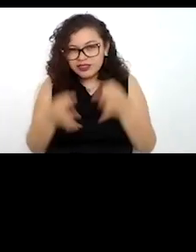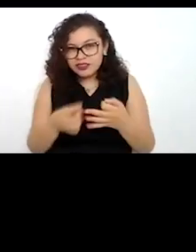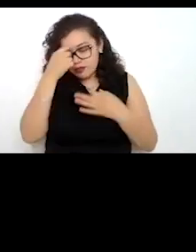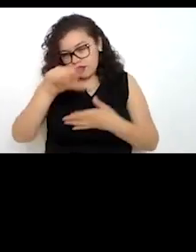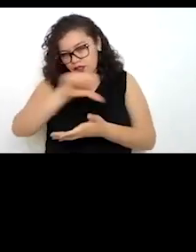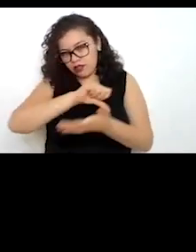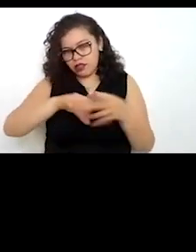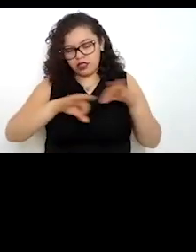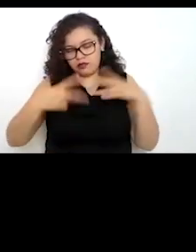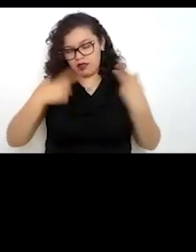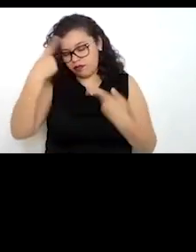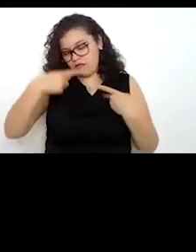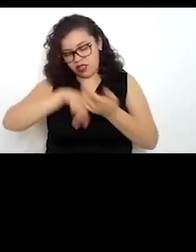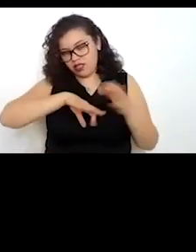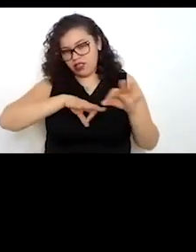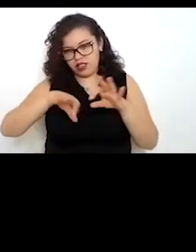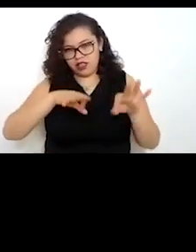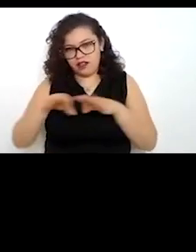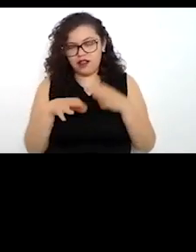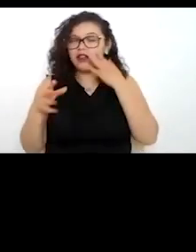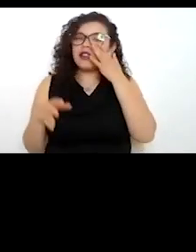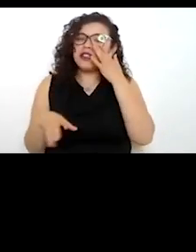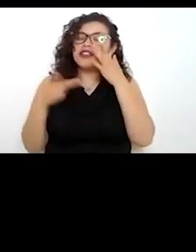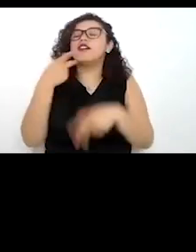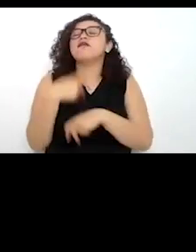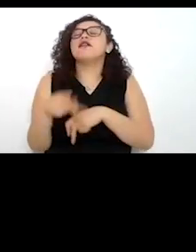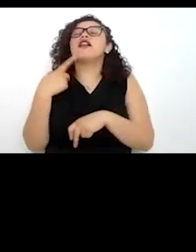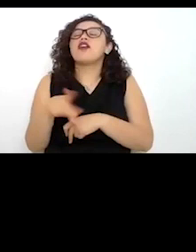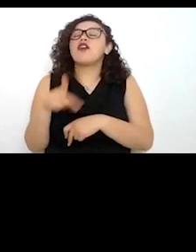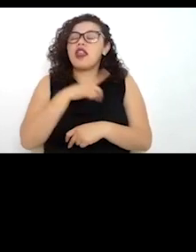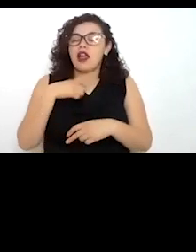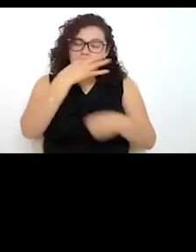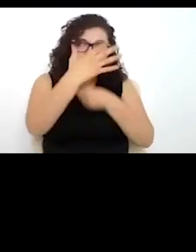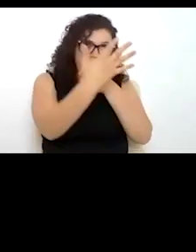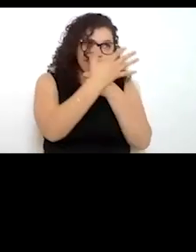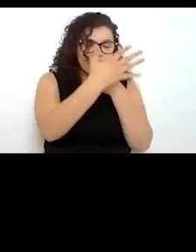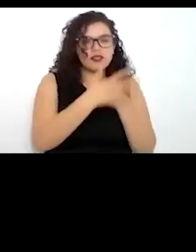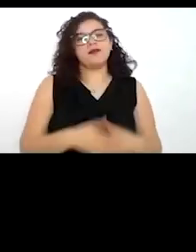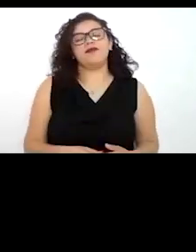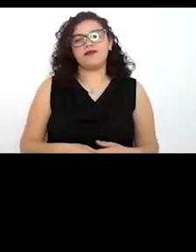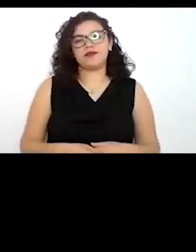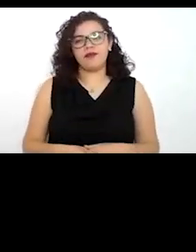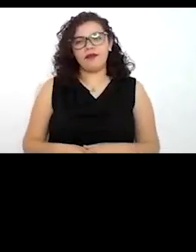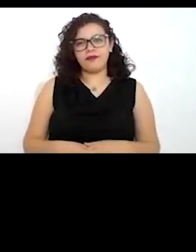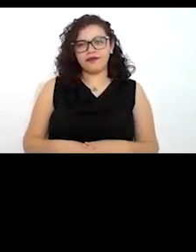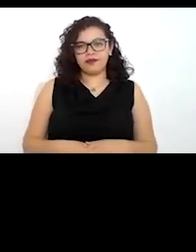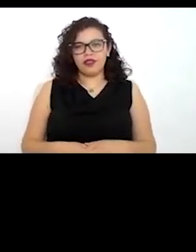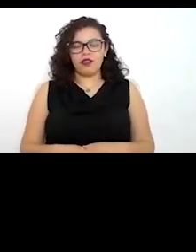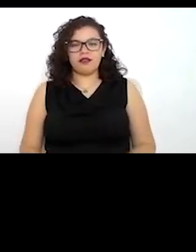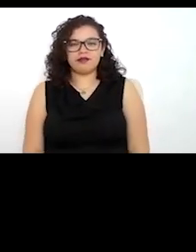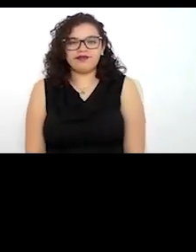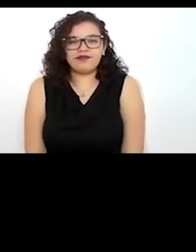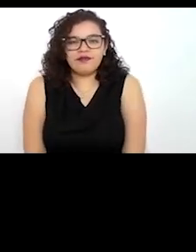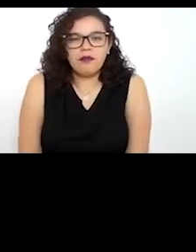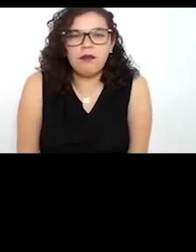de trabajo, para las personas en él, son aquellos riesgos que se deberían de estar notificando. Claro que existe